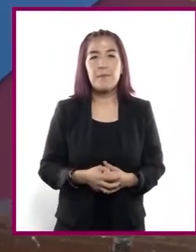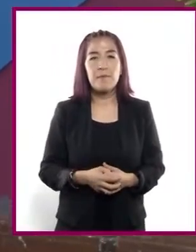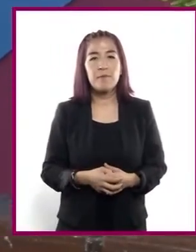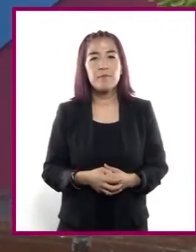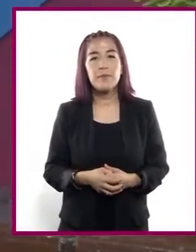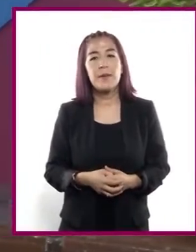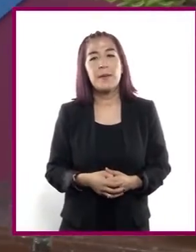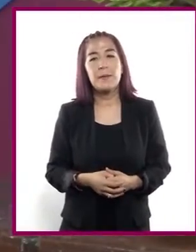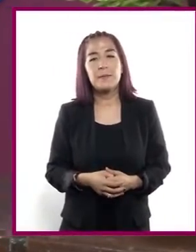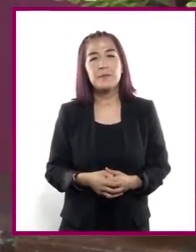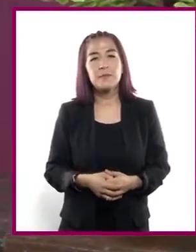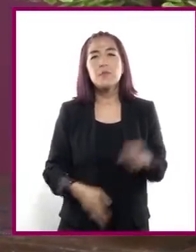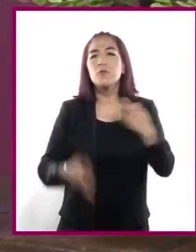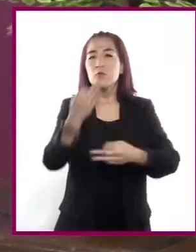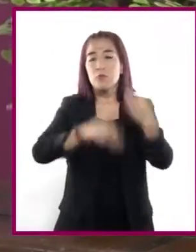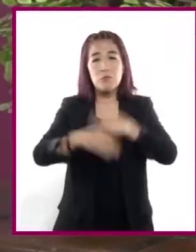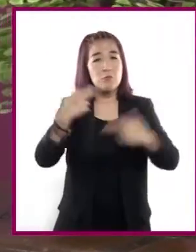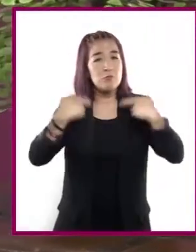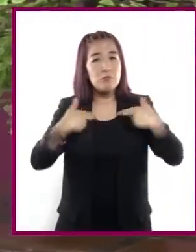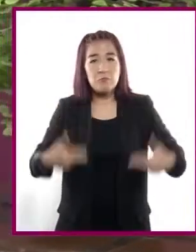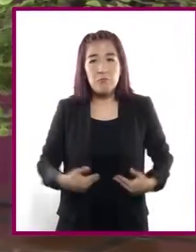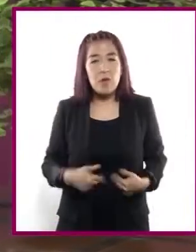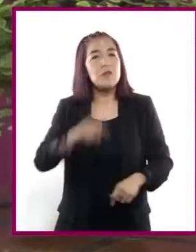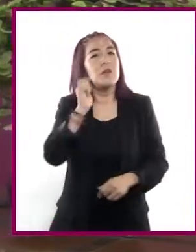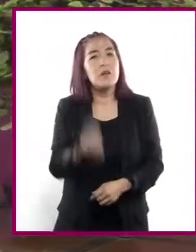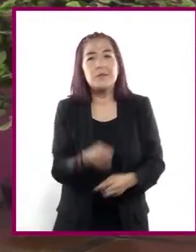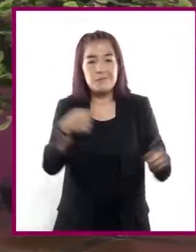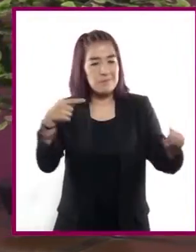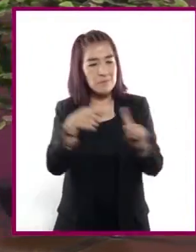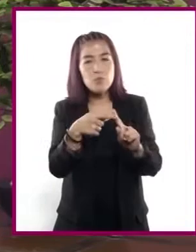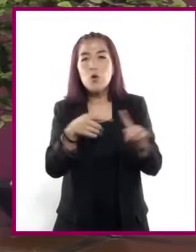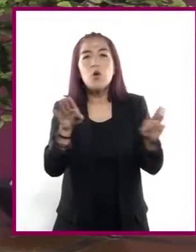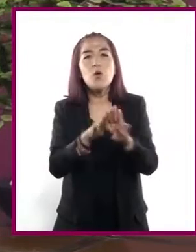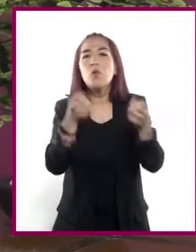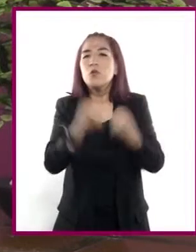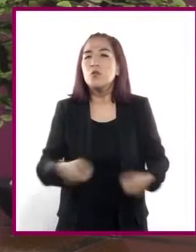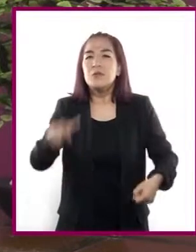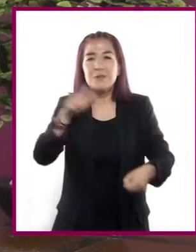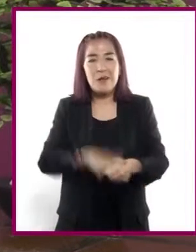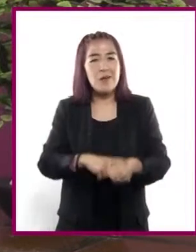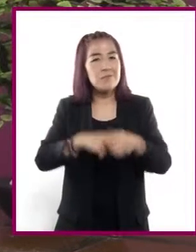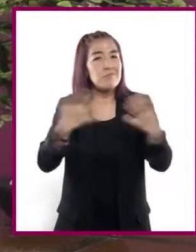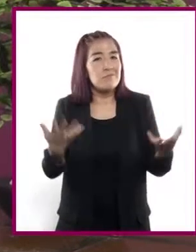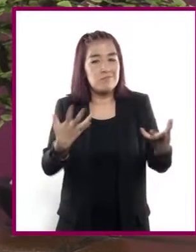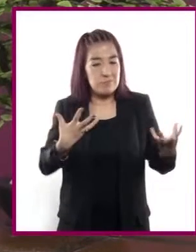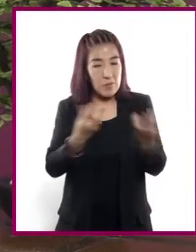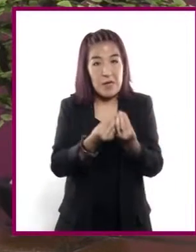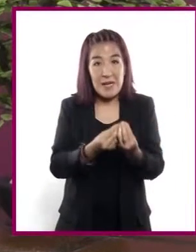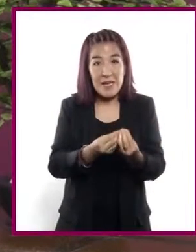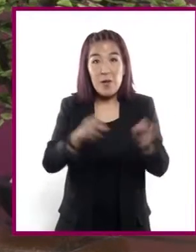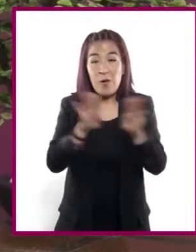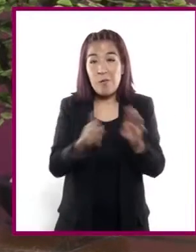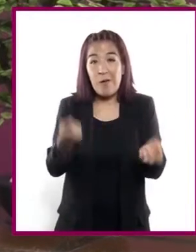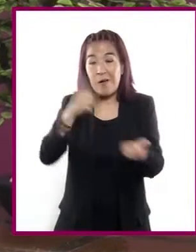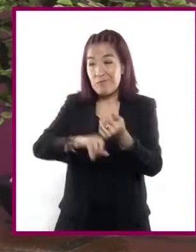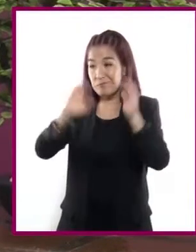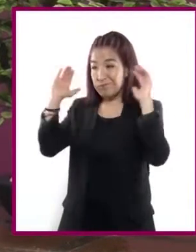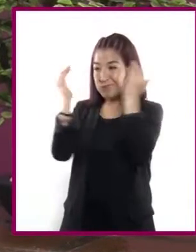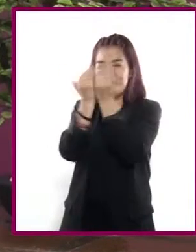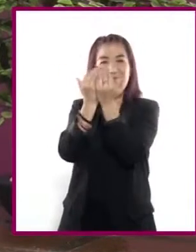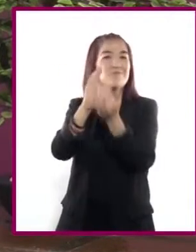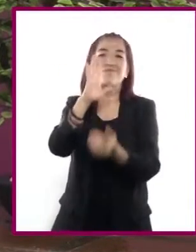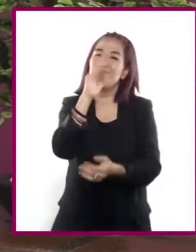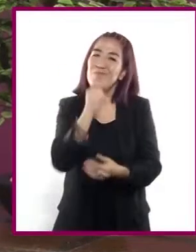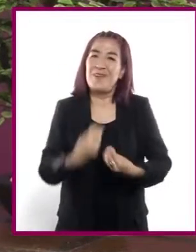seres humanos somos por naturaleza sujetos sociales y difícilmente podemos vivir aislados, por lo